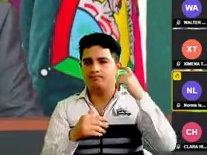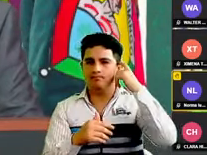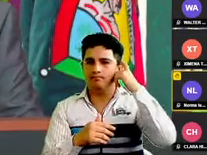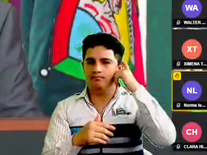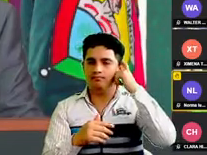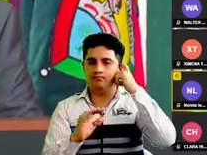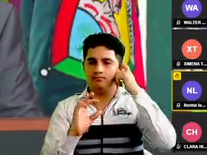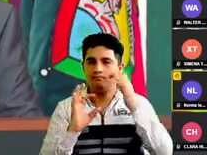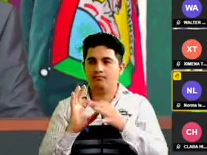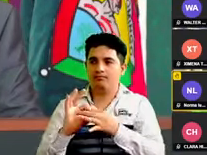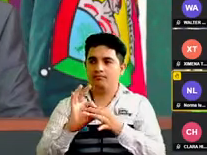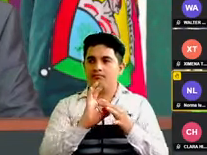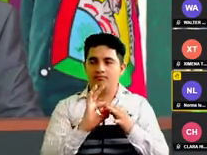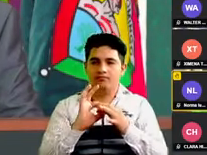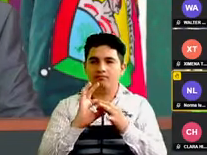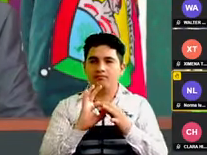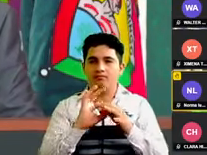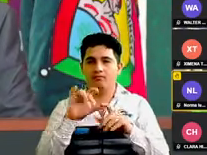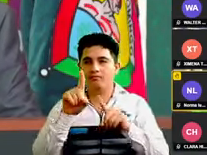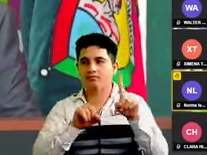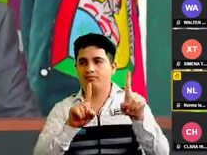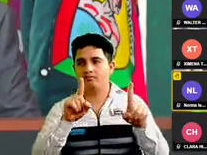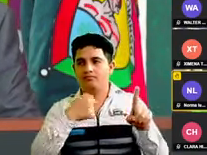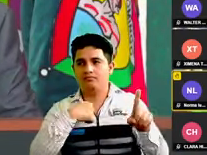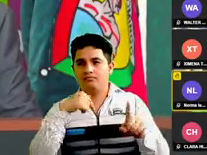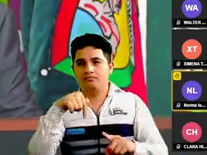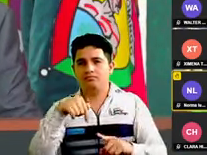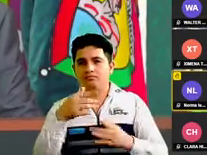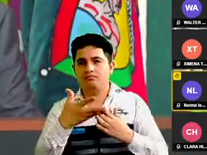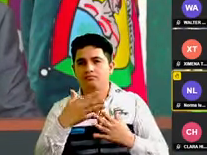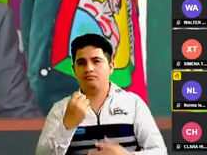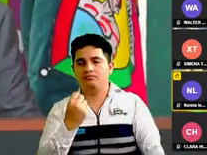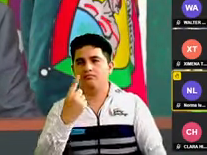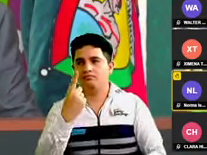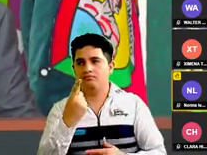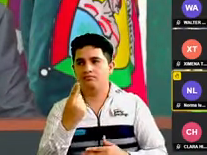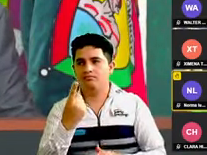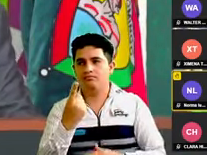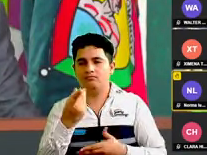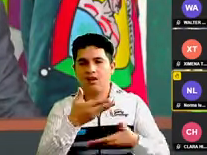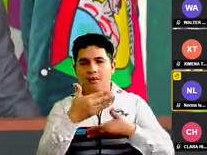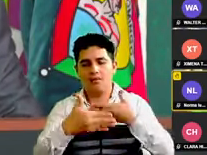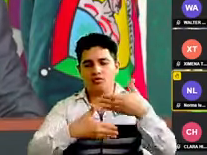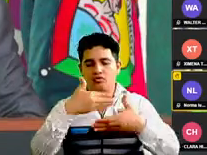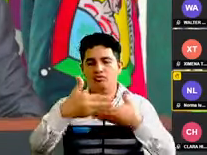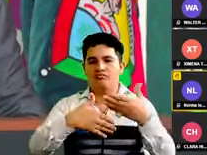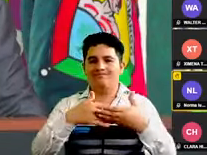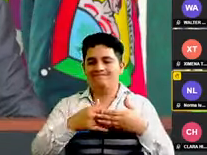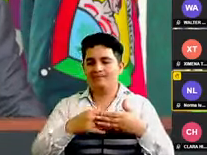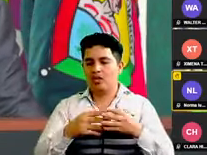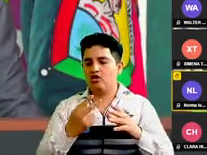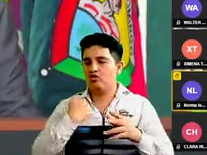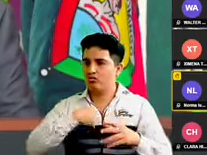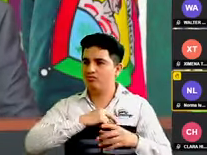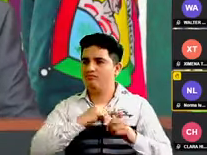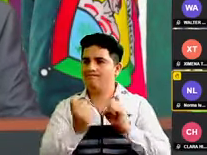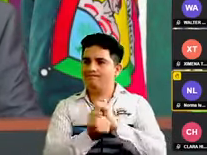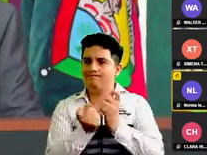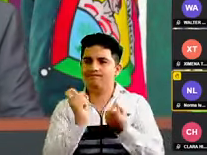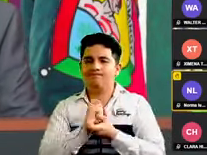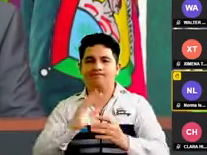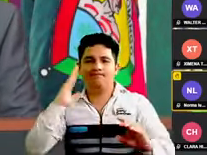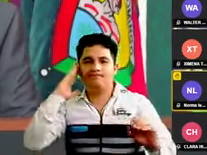A o B circunstancia, algunos no están entendiendo el proceso político-administrativo que lo estamos viviendo y tiene que tener